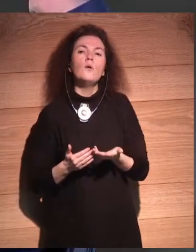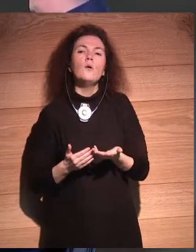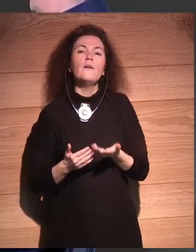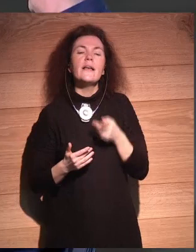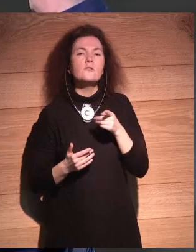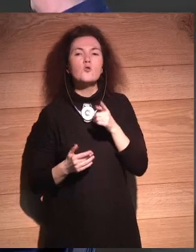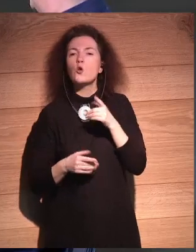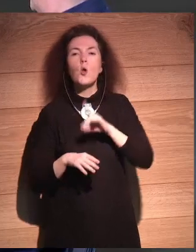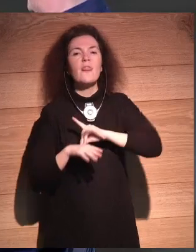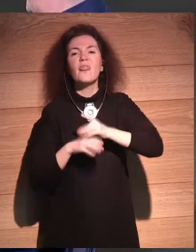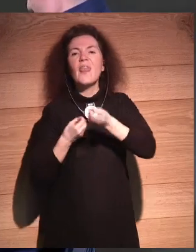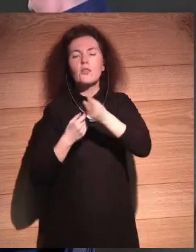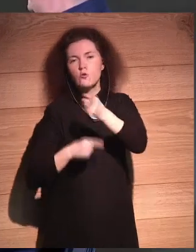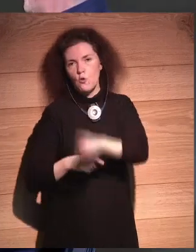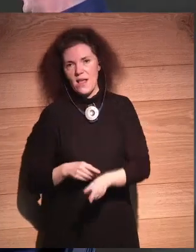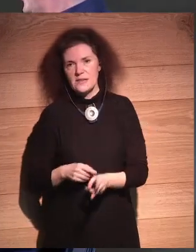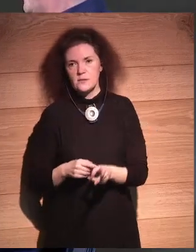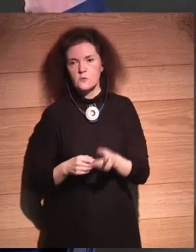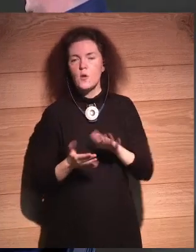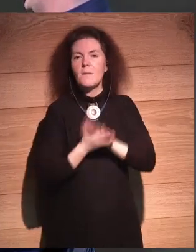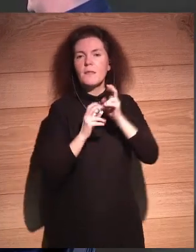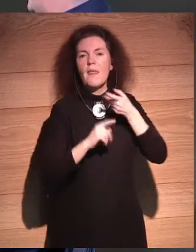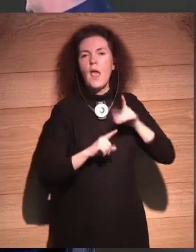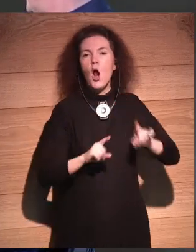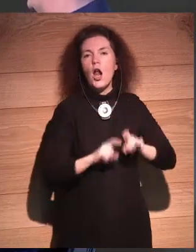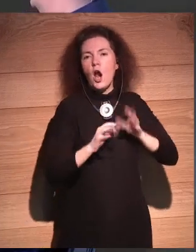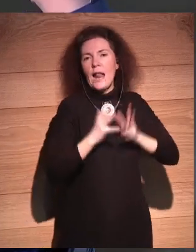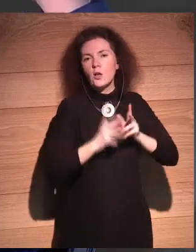Y esto no son datos. No hablamos de algoritmos,